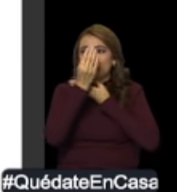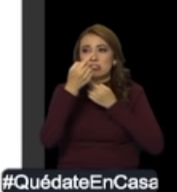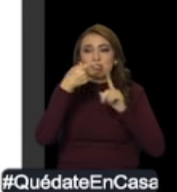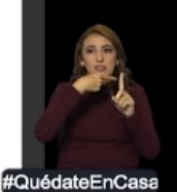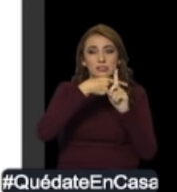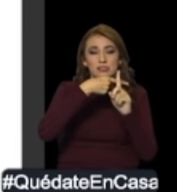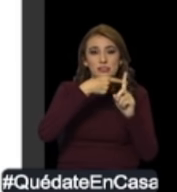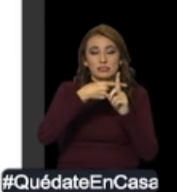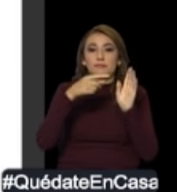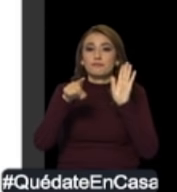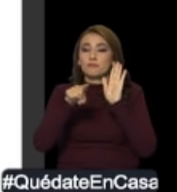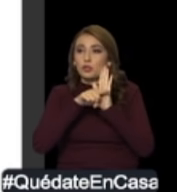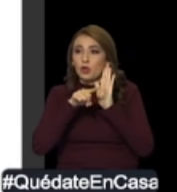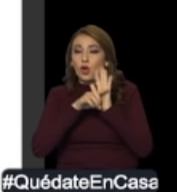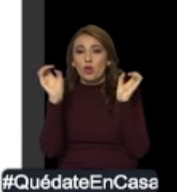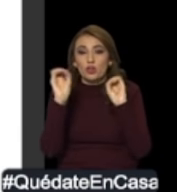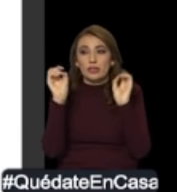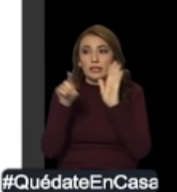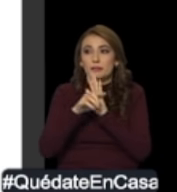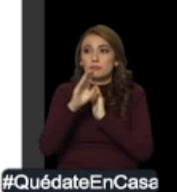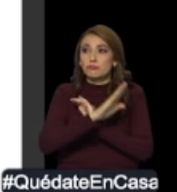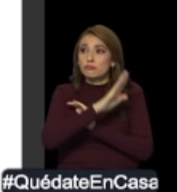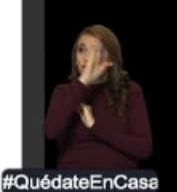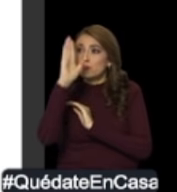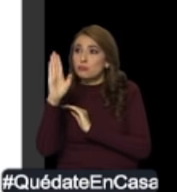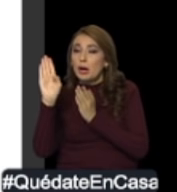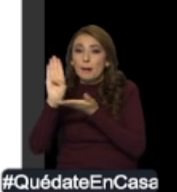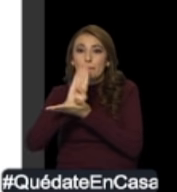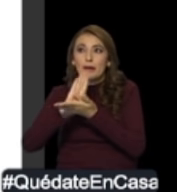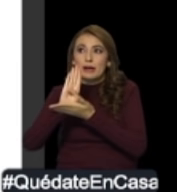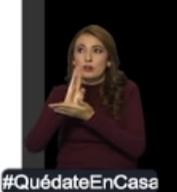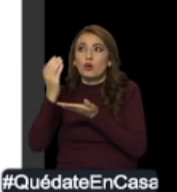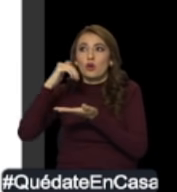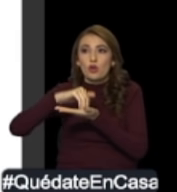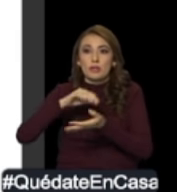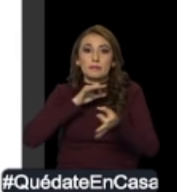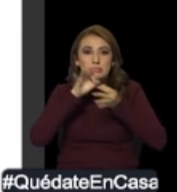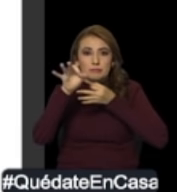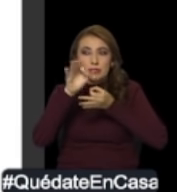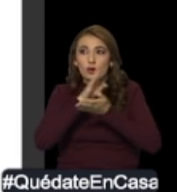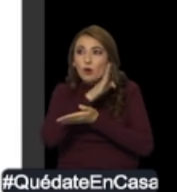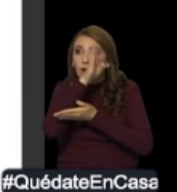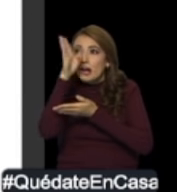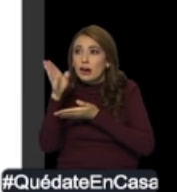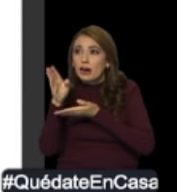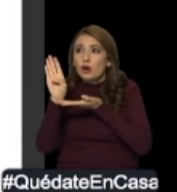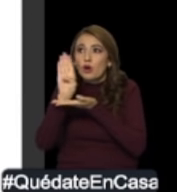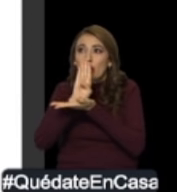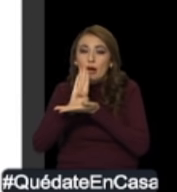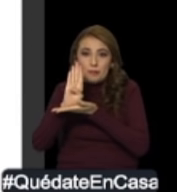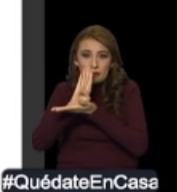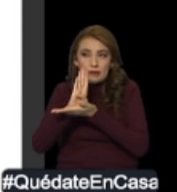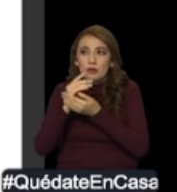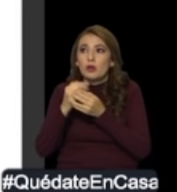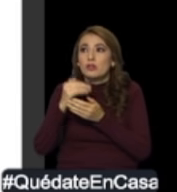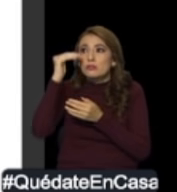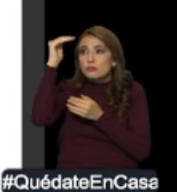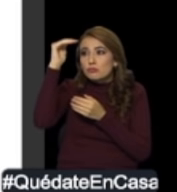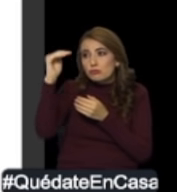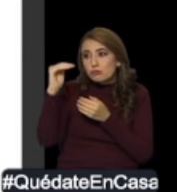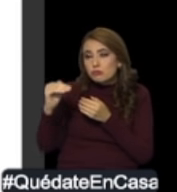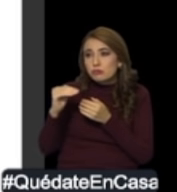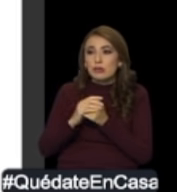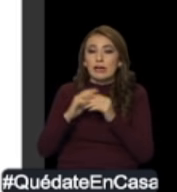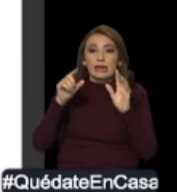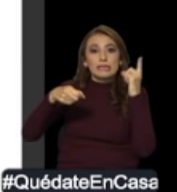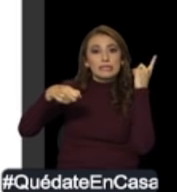pero al lado derecho, recalco esto, es la parroquia de domicilio. Esto va a ofrecer a cada uno de los